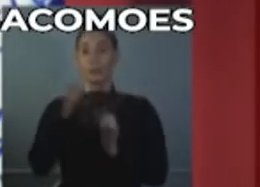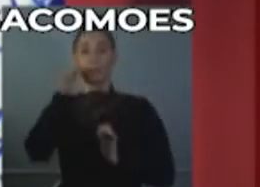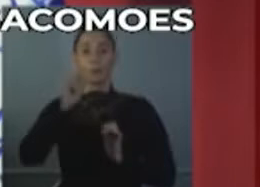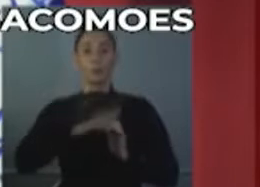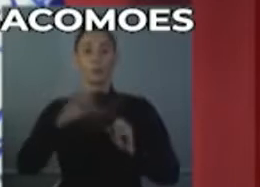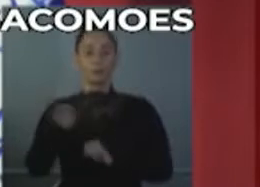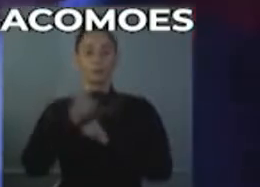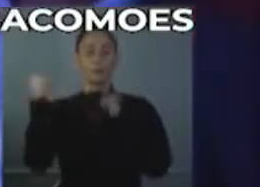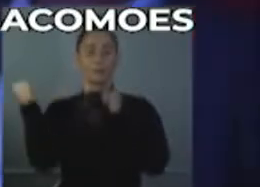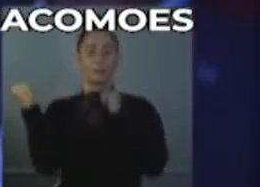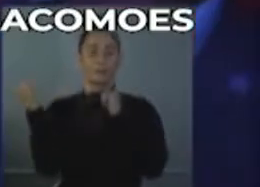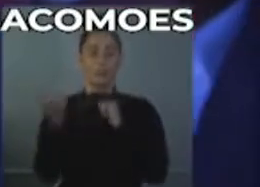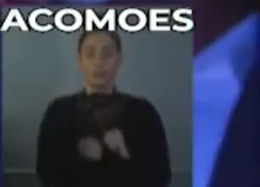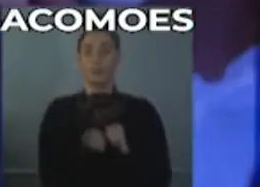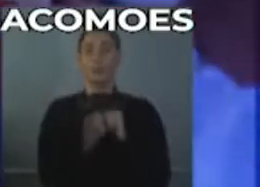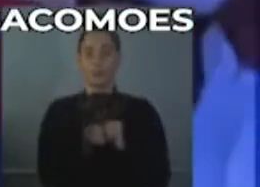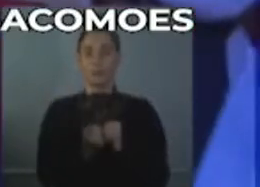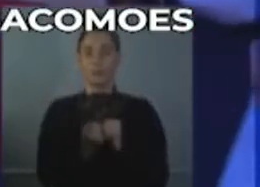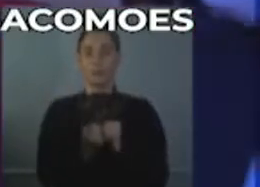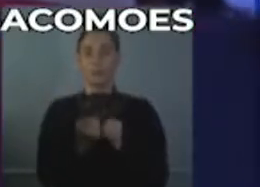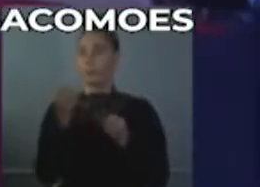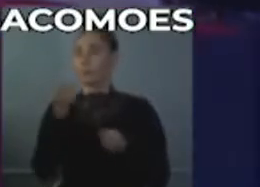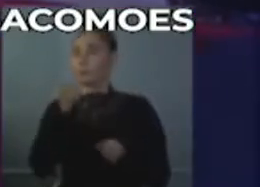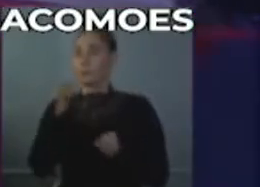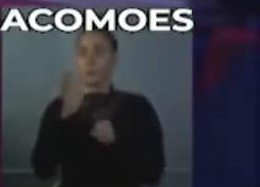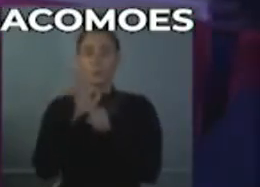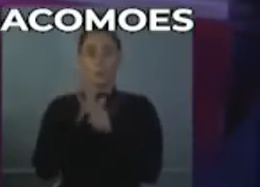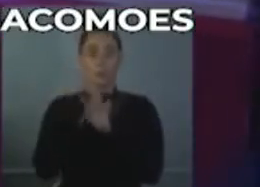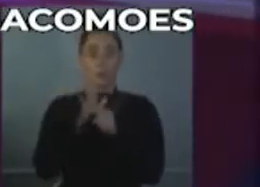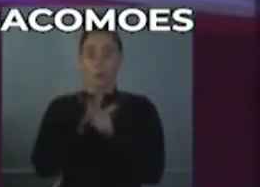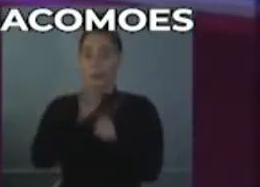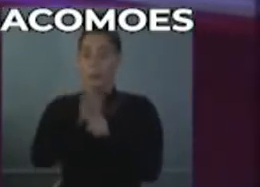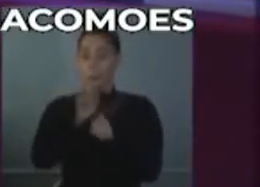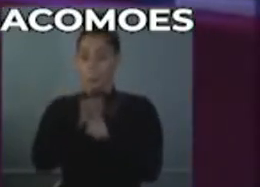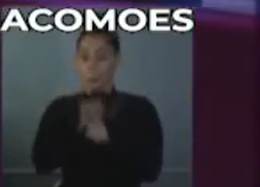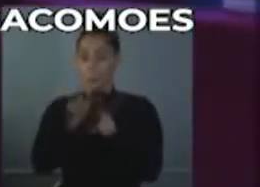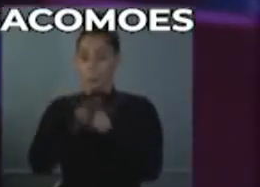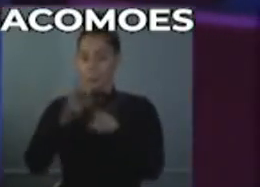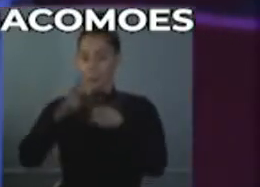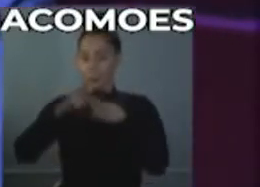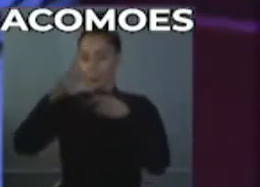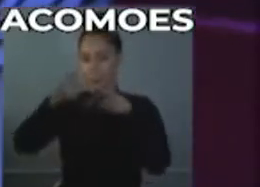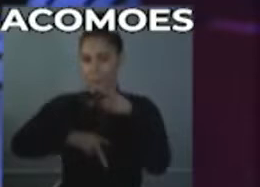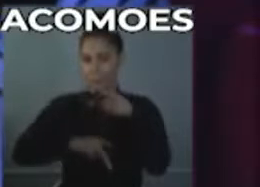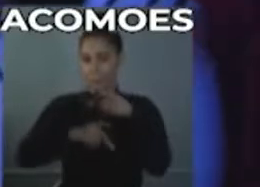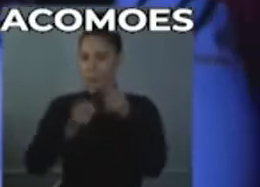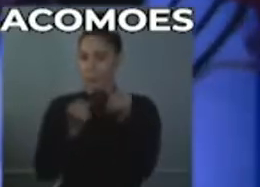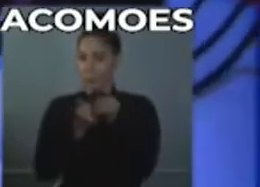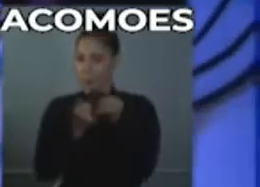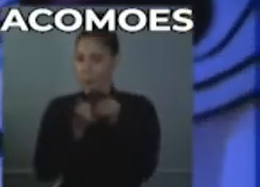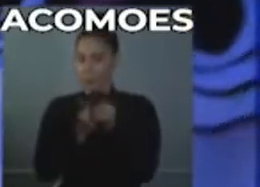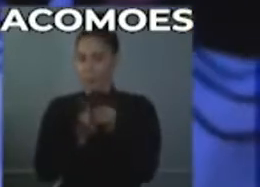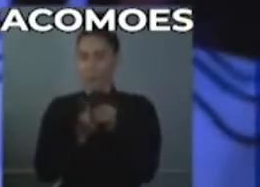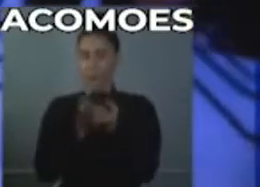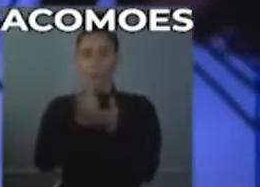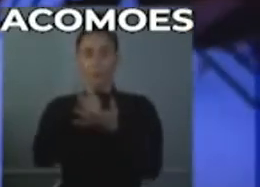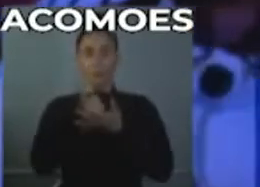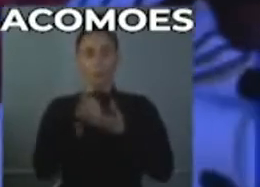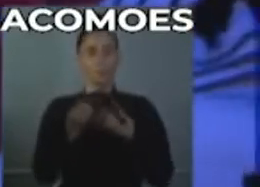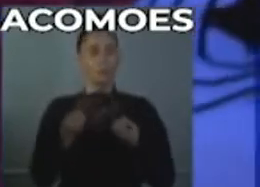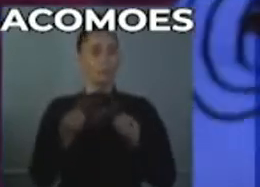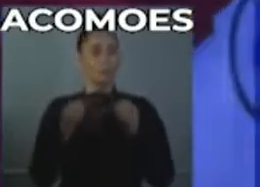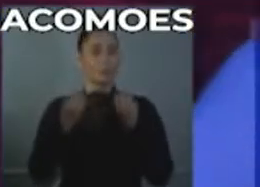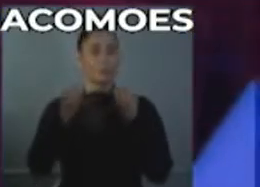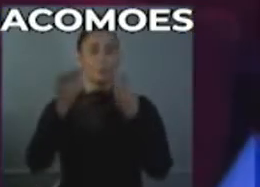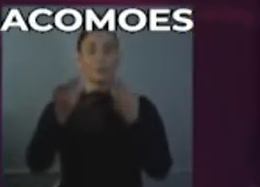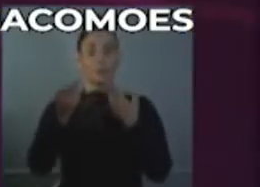fuertes, resilientes, comprometidas, profesionales, solidarias y profundamente